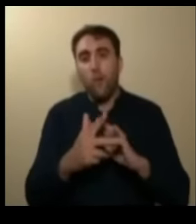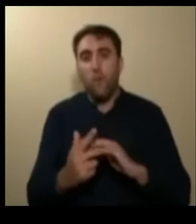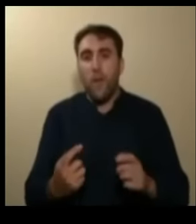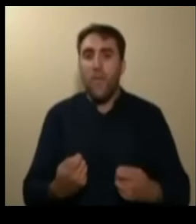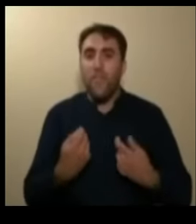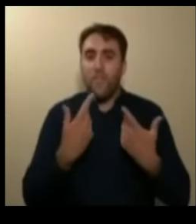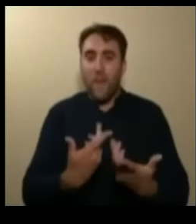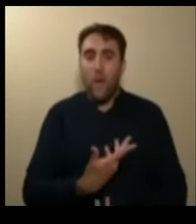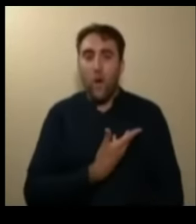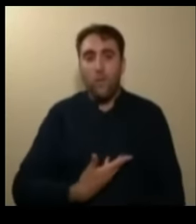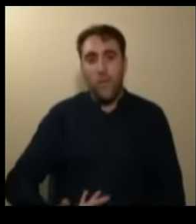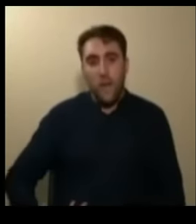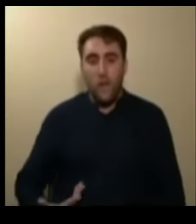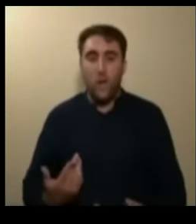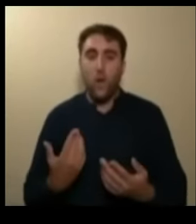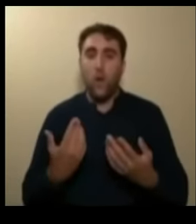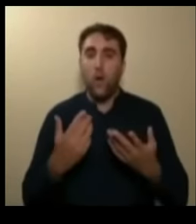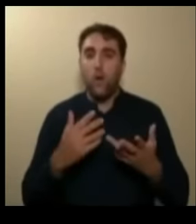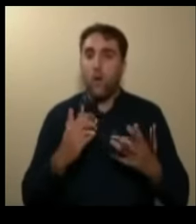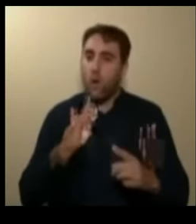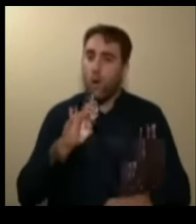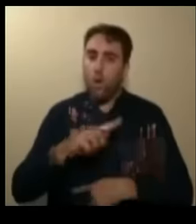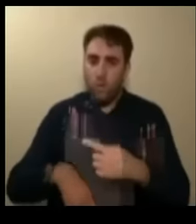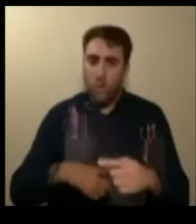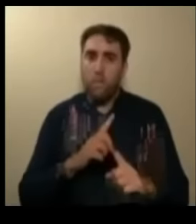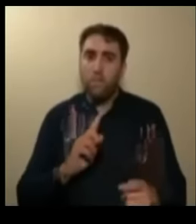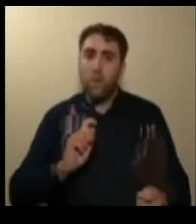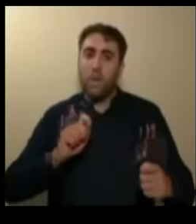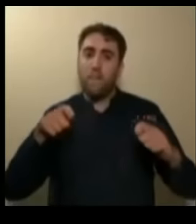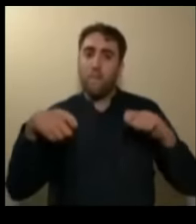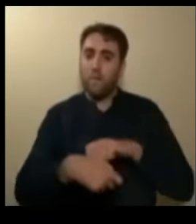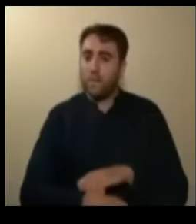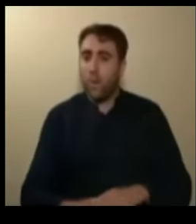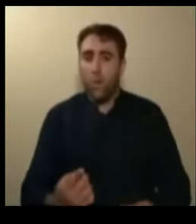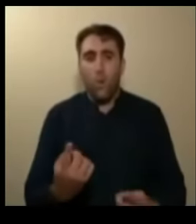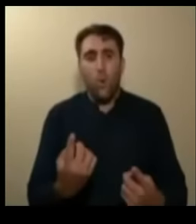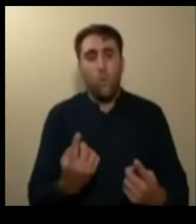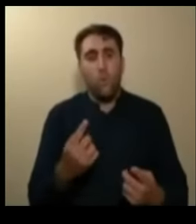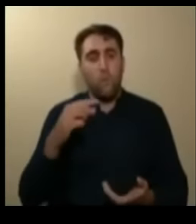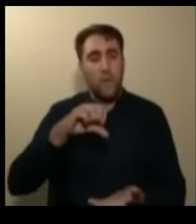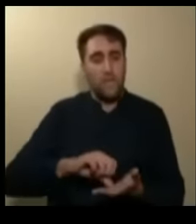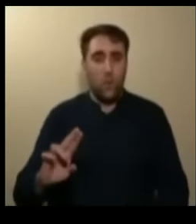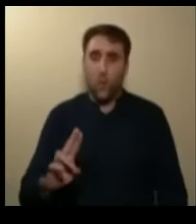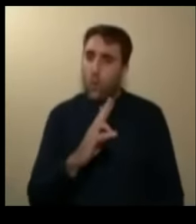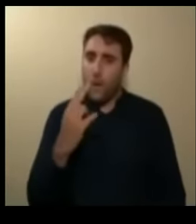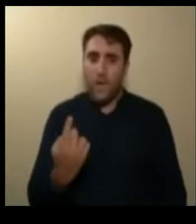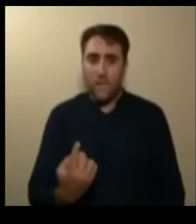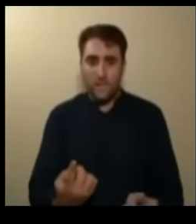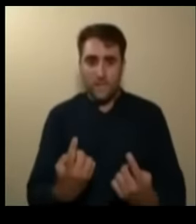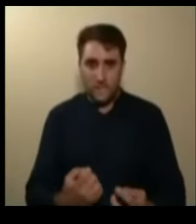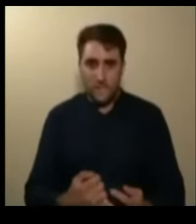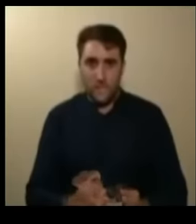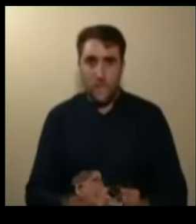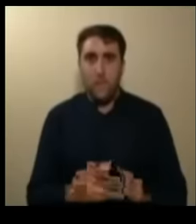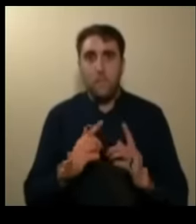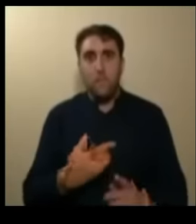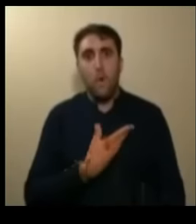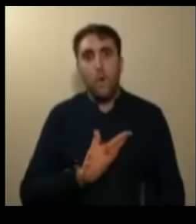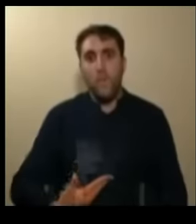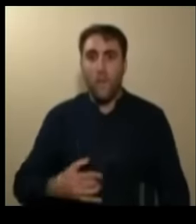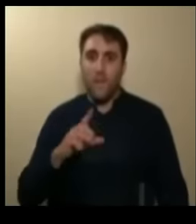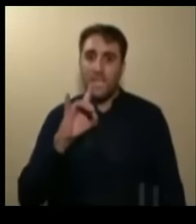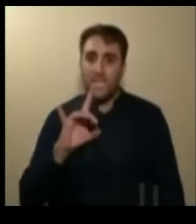para poder construir la transformación que el Uruguay necesita. Hemos escuchado aquí de quienes estuvieron en el gobierno durante